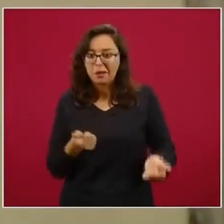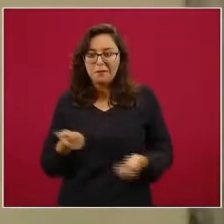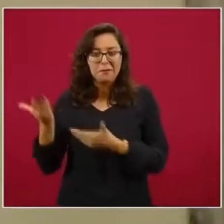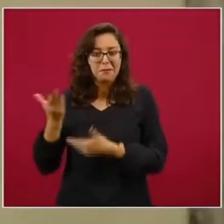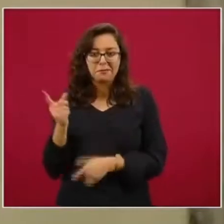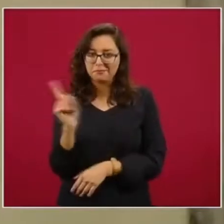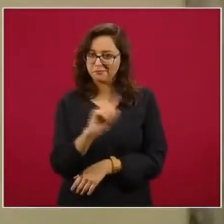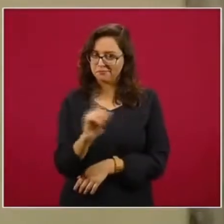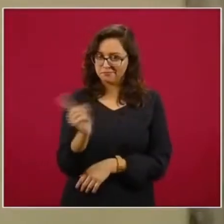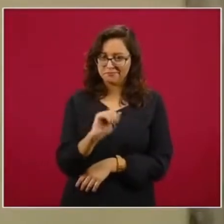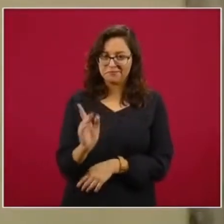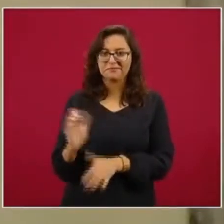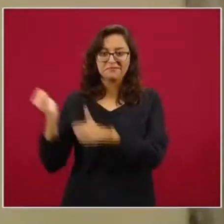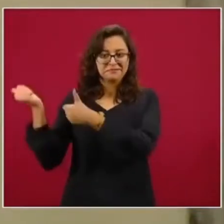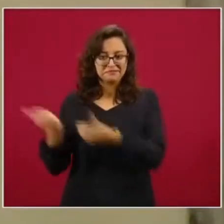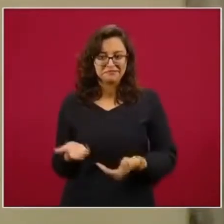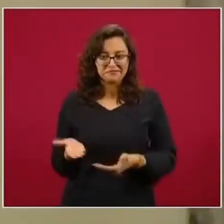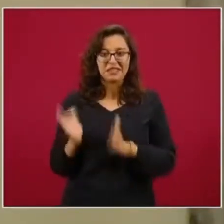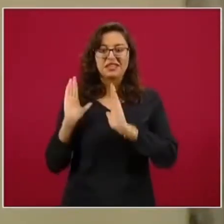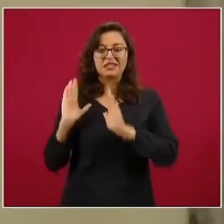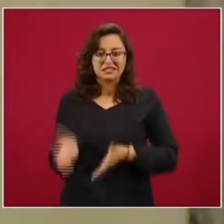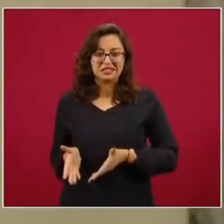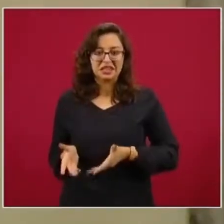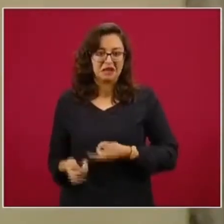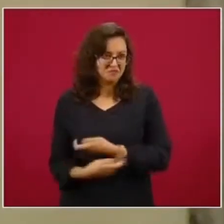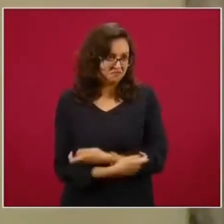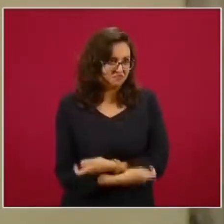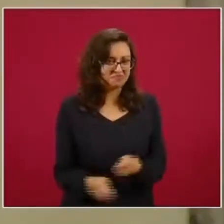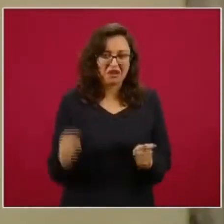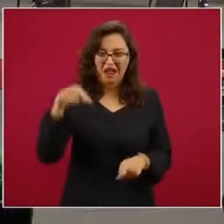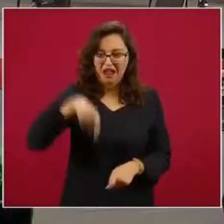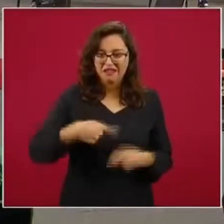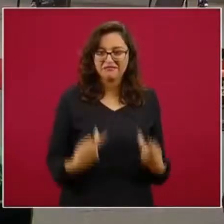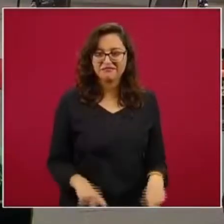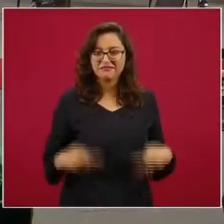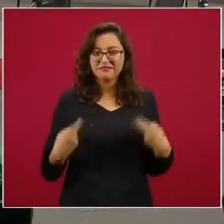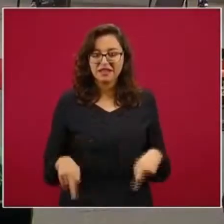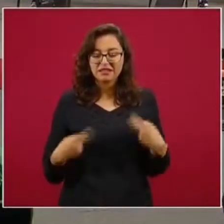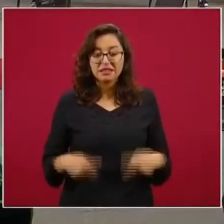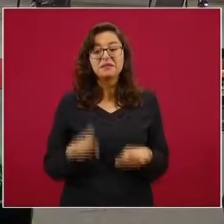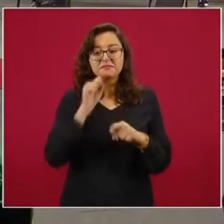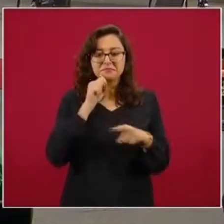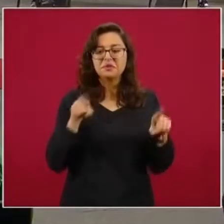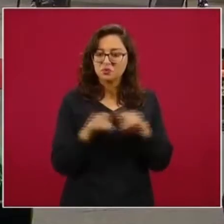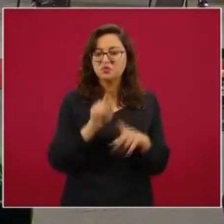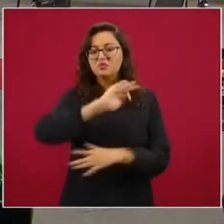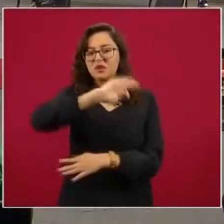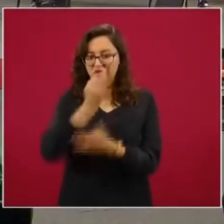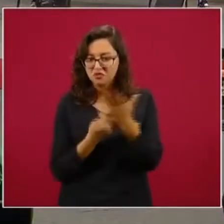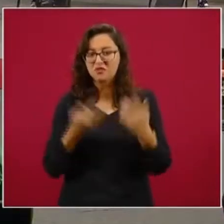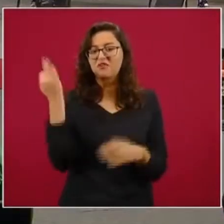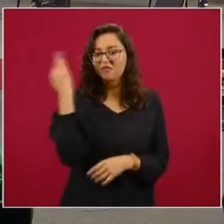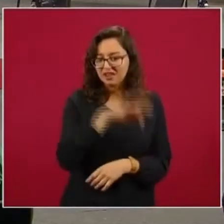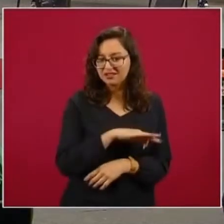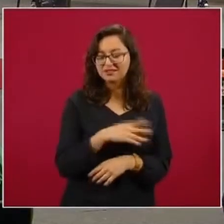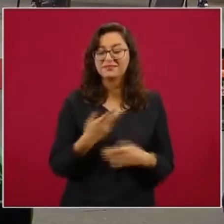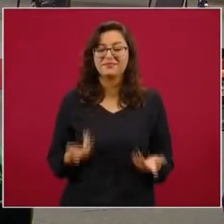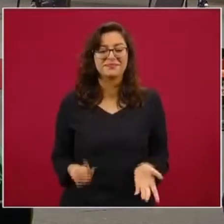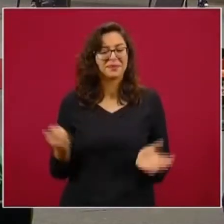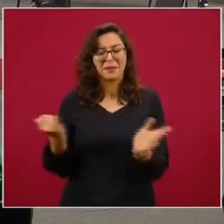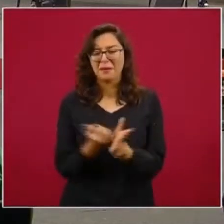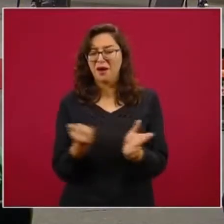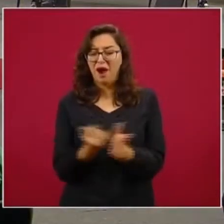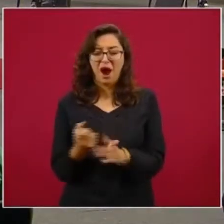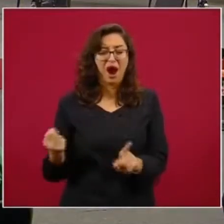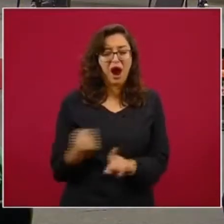o incluso el mercado formal por medio de facturas falsas de las famosas factureras. Se va de muchos impuestos,